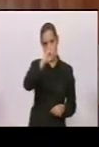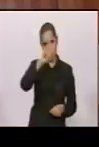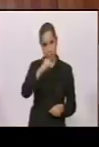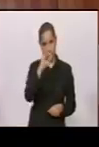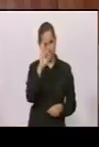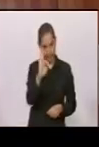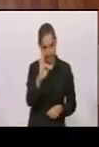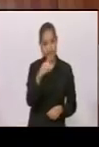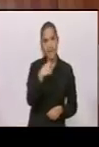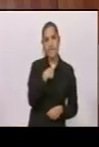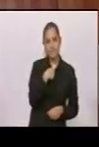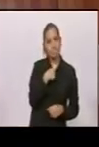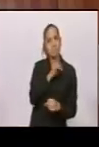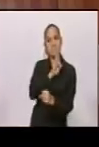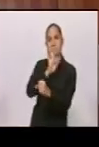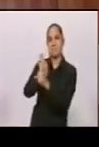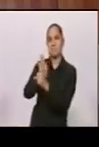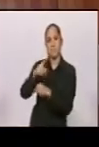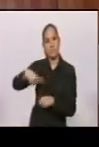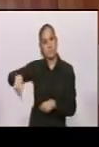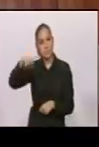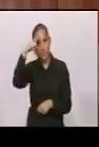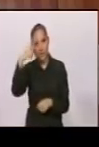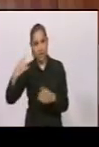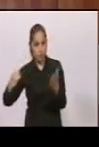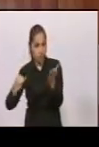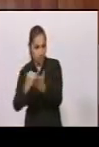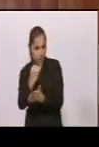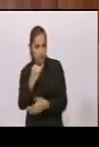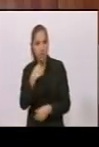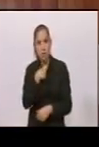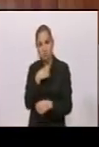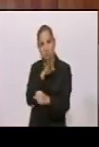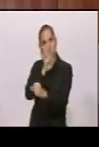la protegimos y seguiremos haciéndolo